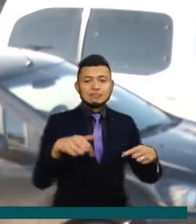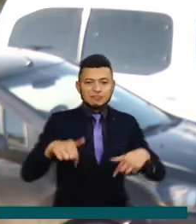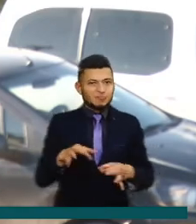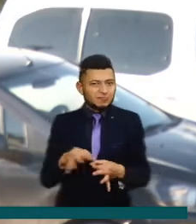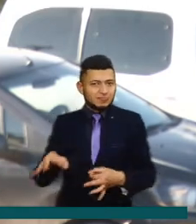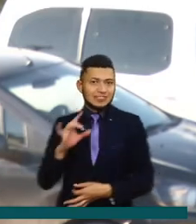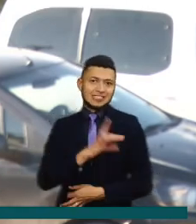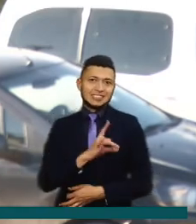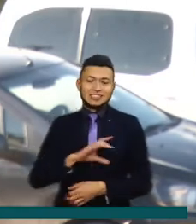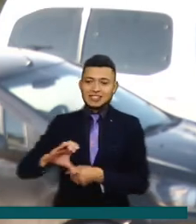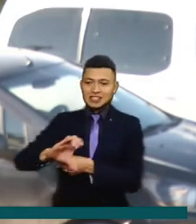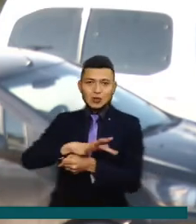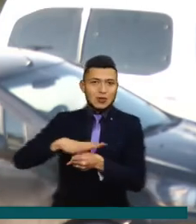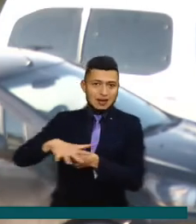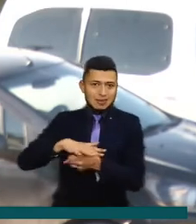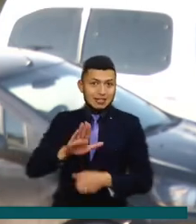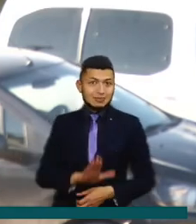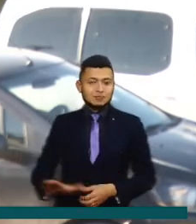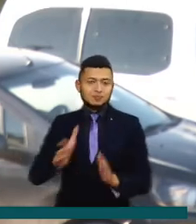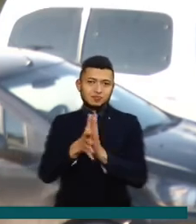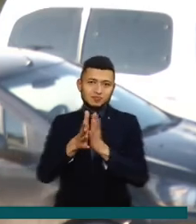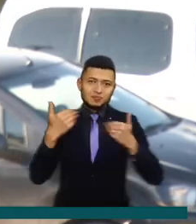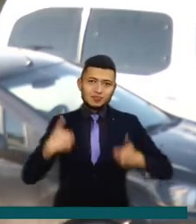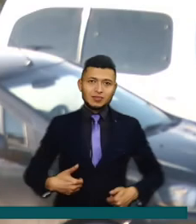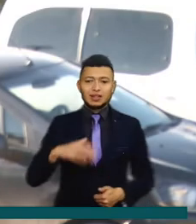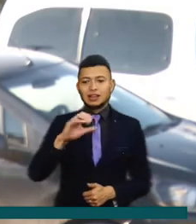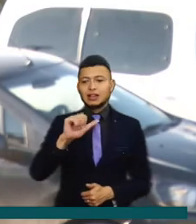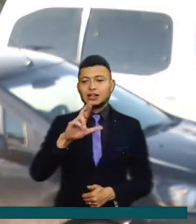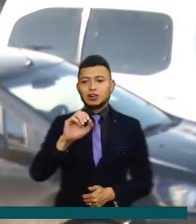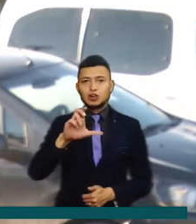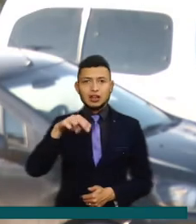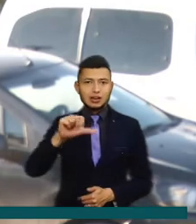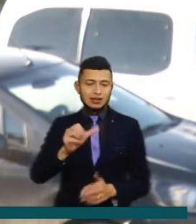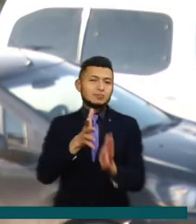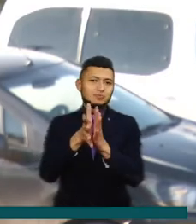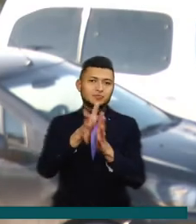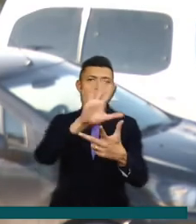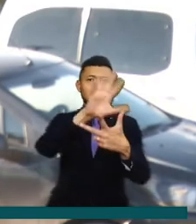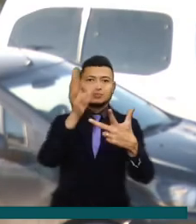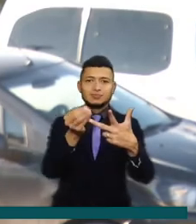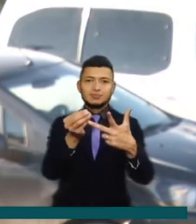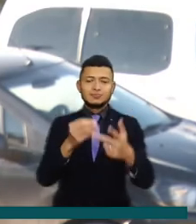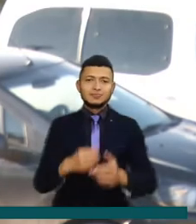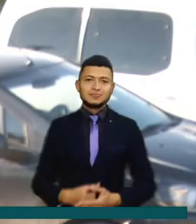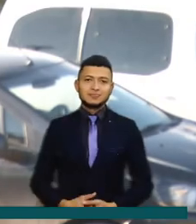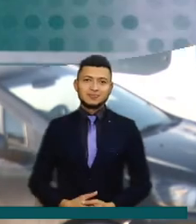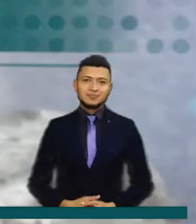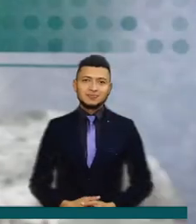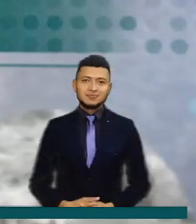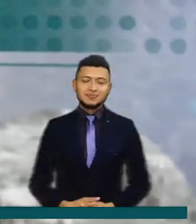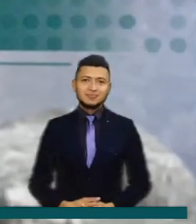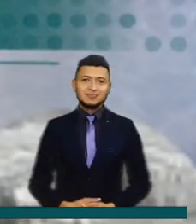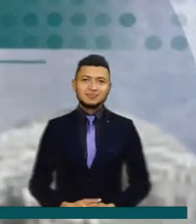municipio de Chía, en el departamento de Cundinamarca, informó Carolina Escandón para Enlace 13.